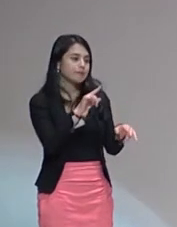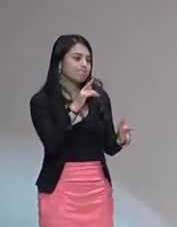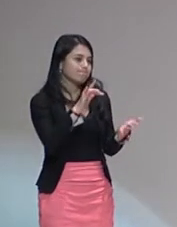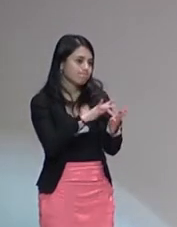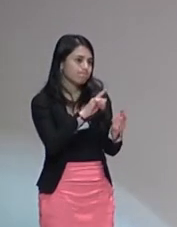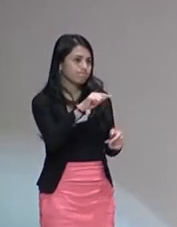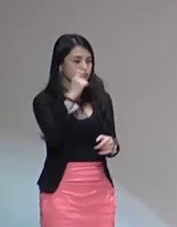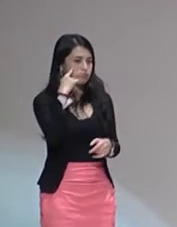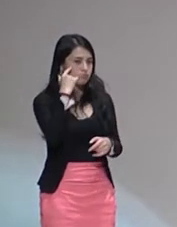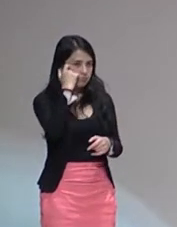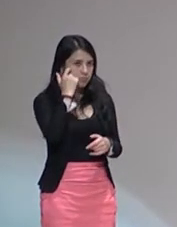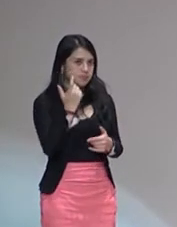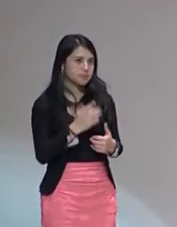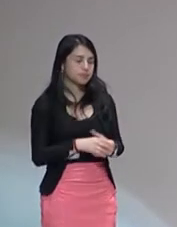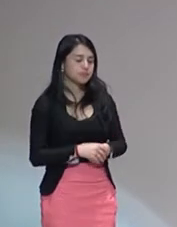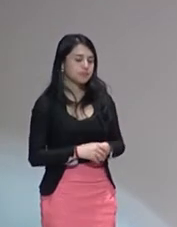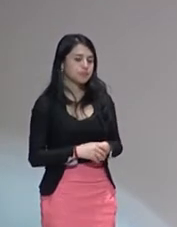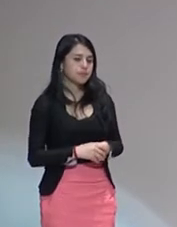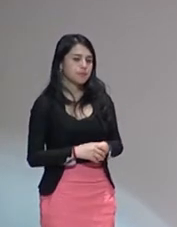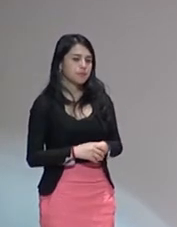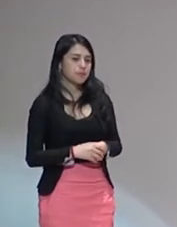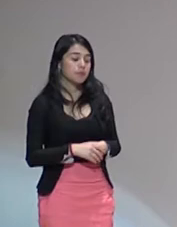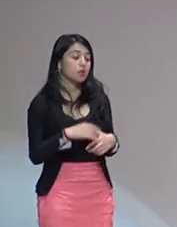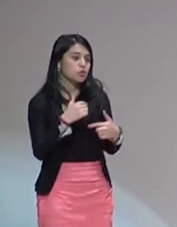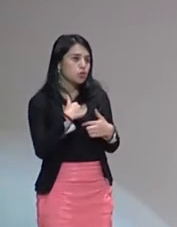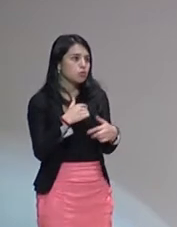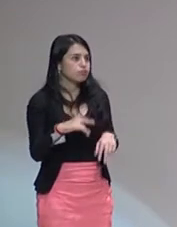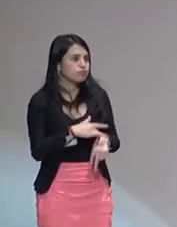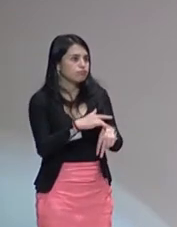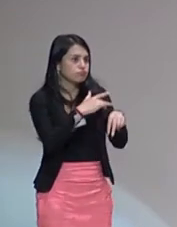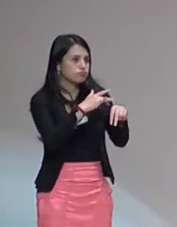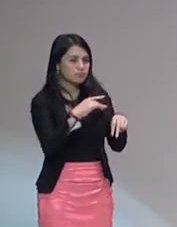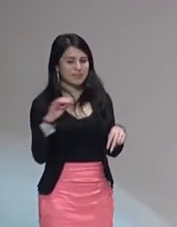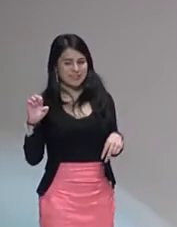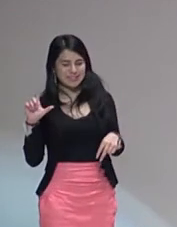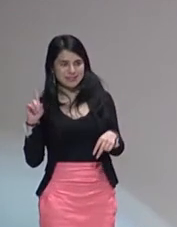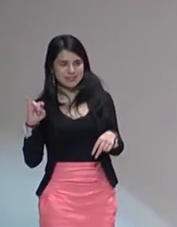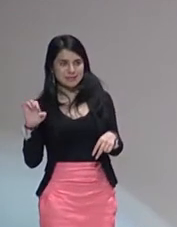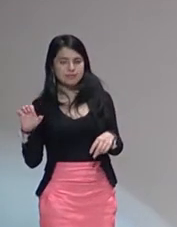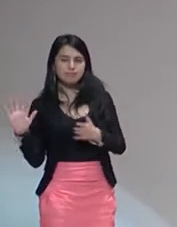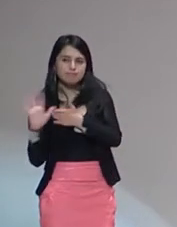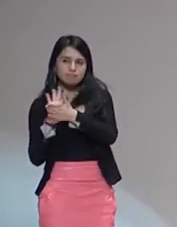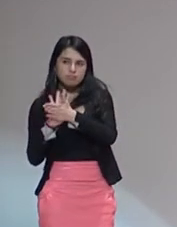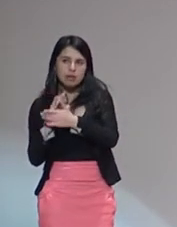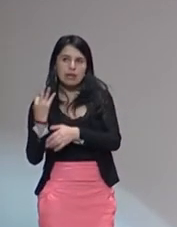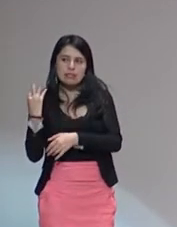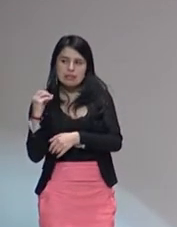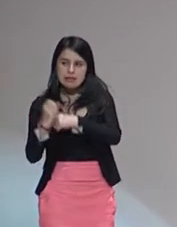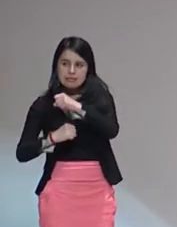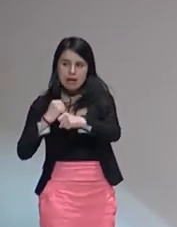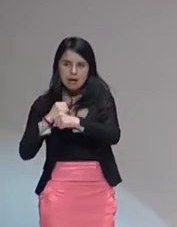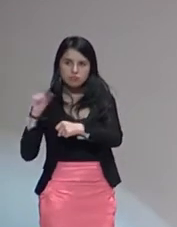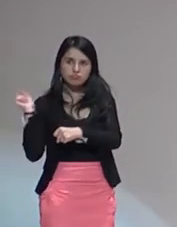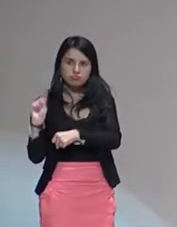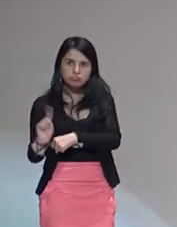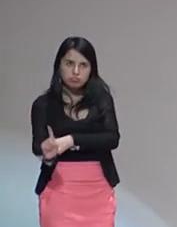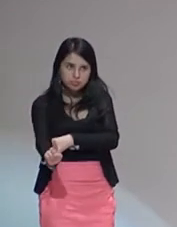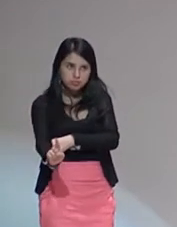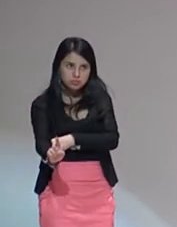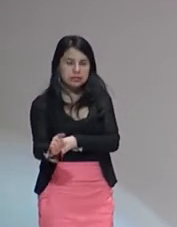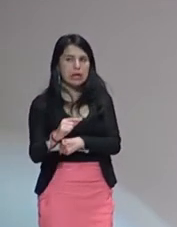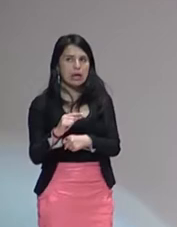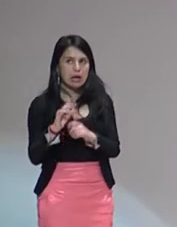¿verdad? Pero me motiva que dice que fueron 30 años que duró en Alemania y